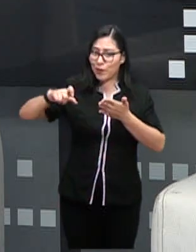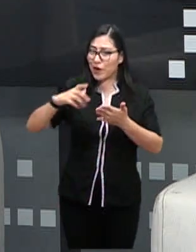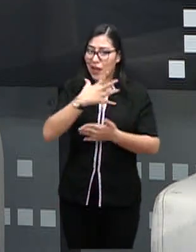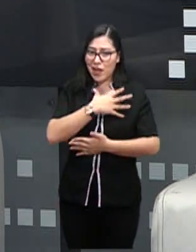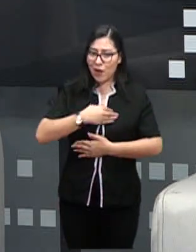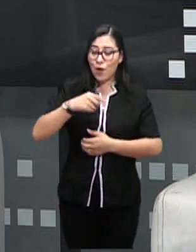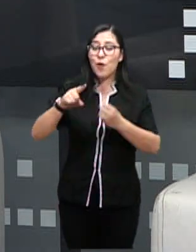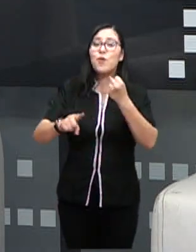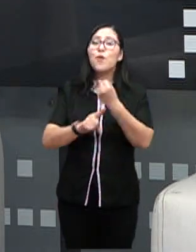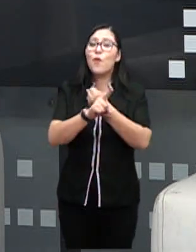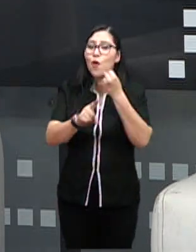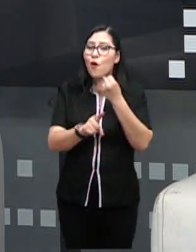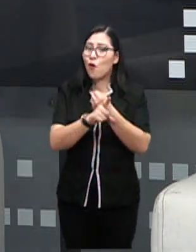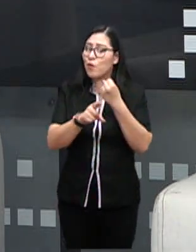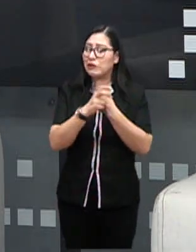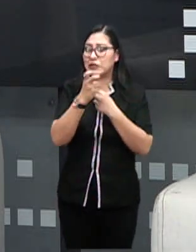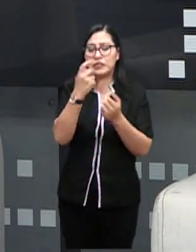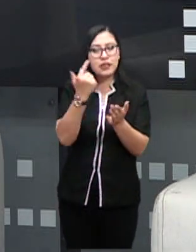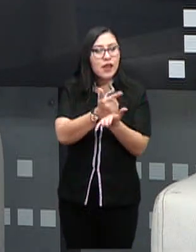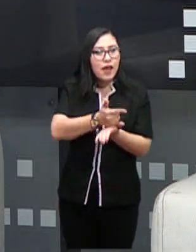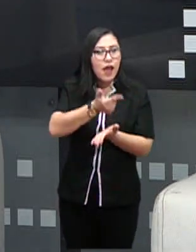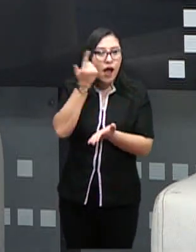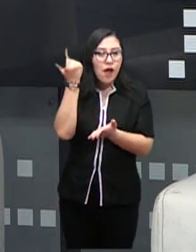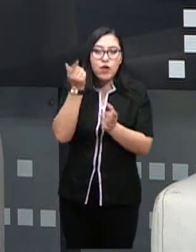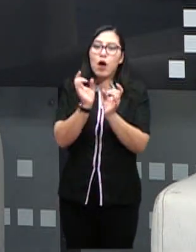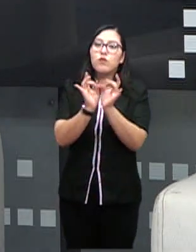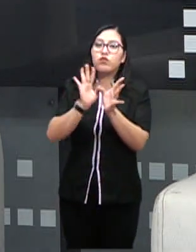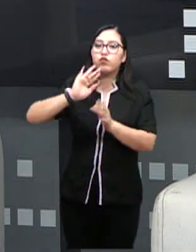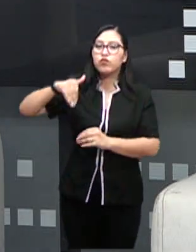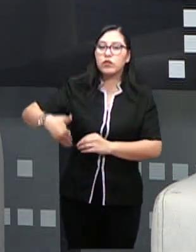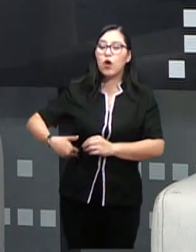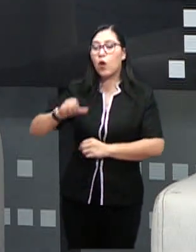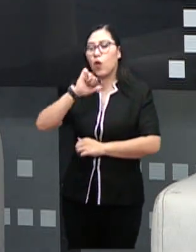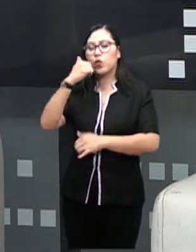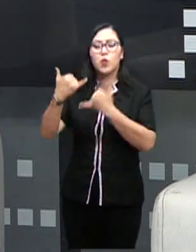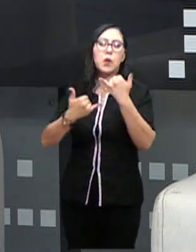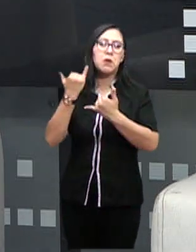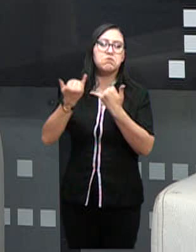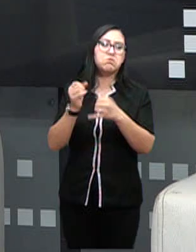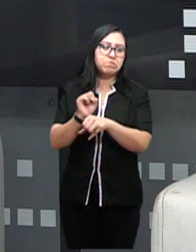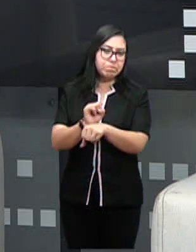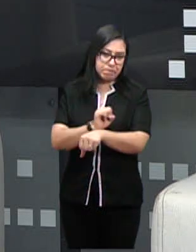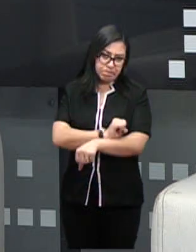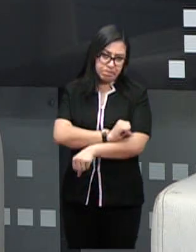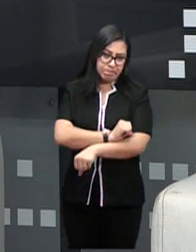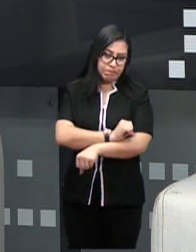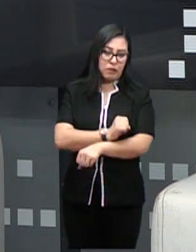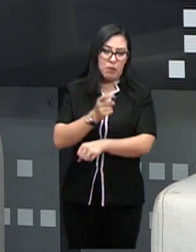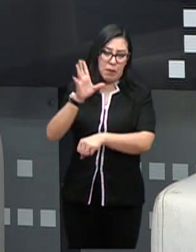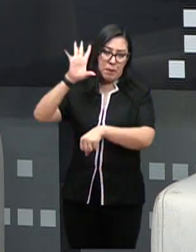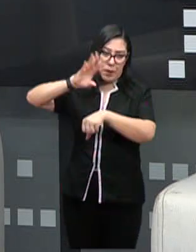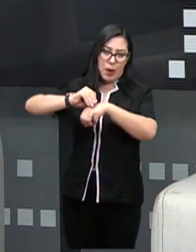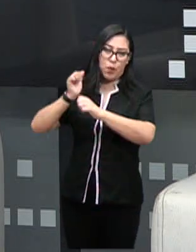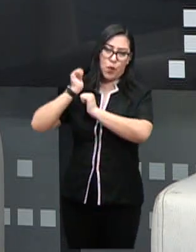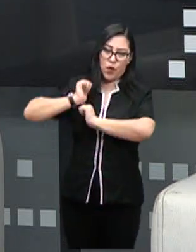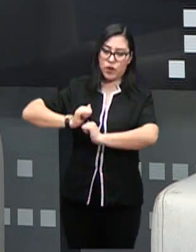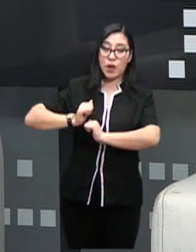daño que ni el chiflador, que ni la paloma, ni los juegos que están permitidos entre las autoridades que están realmente